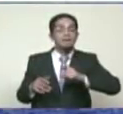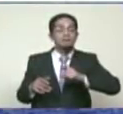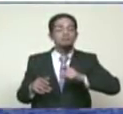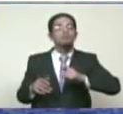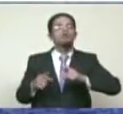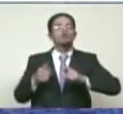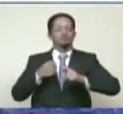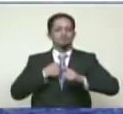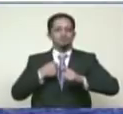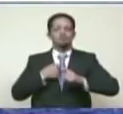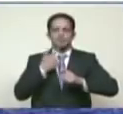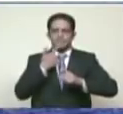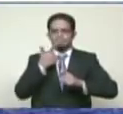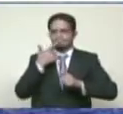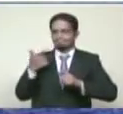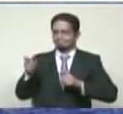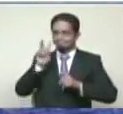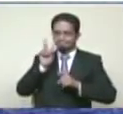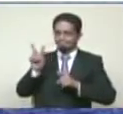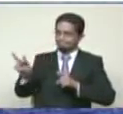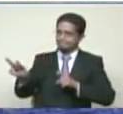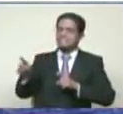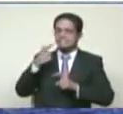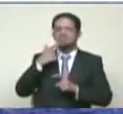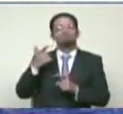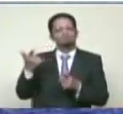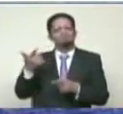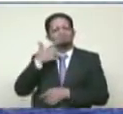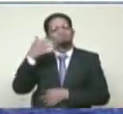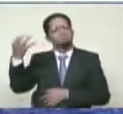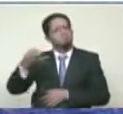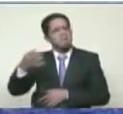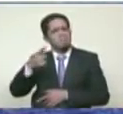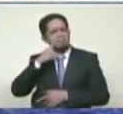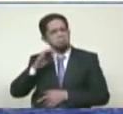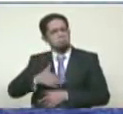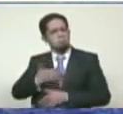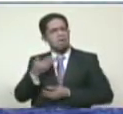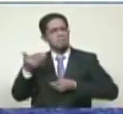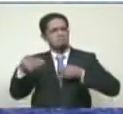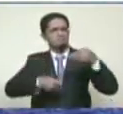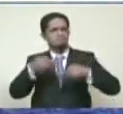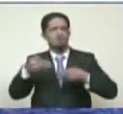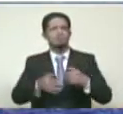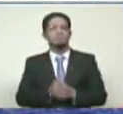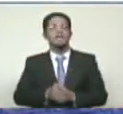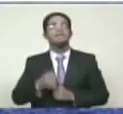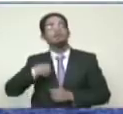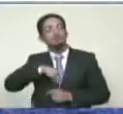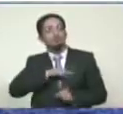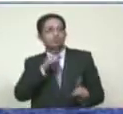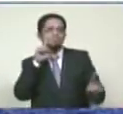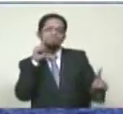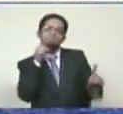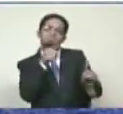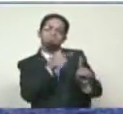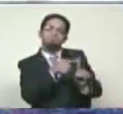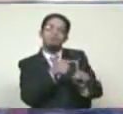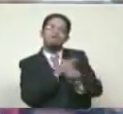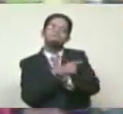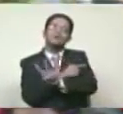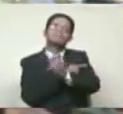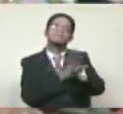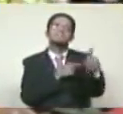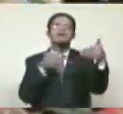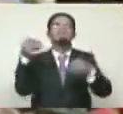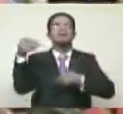decir, valió la pena tomar el camino electoral y pacífico. Y aquí vamos enrumbado, 23 victorias